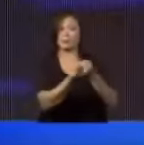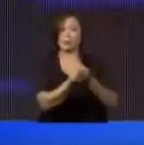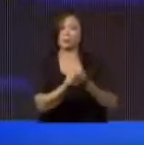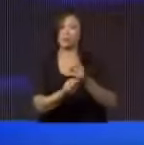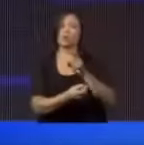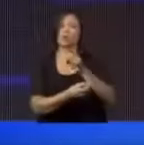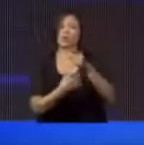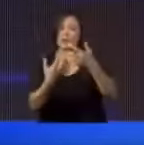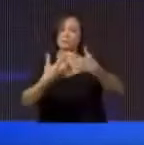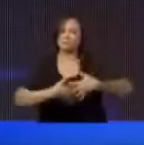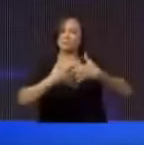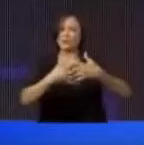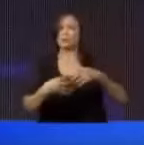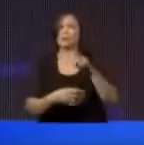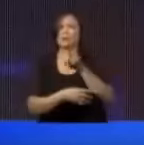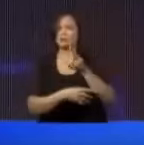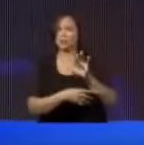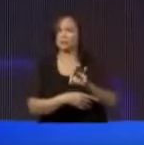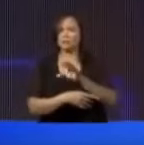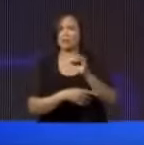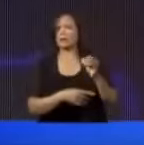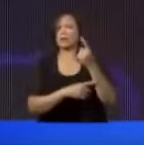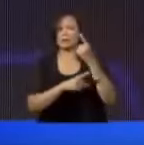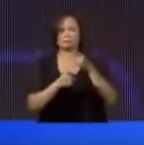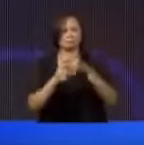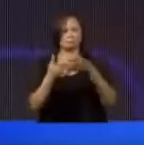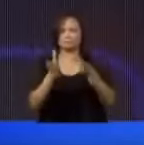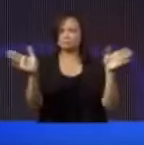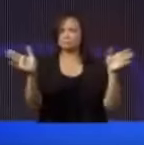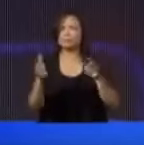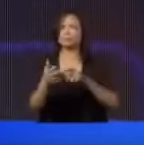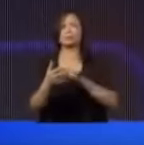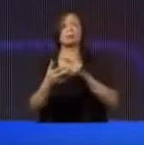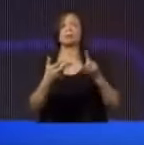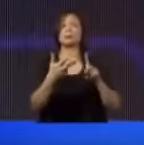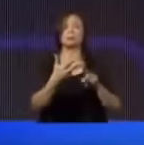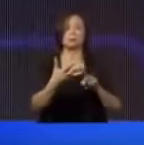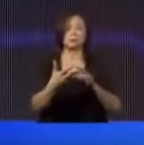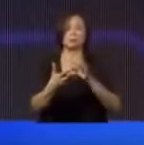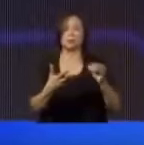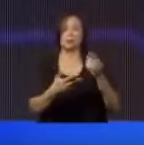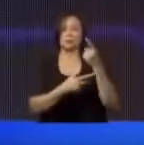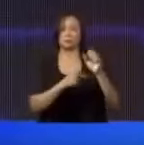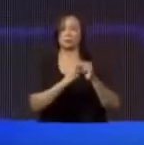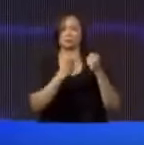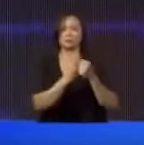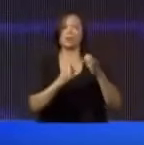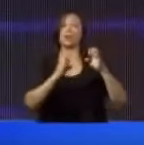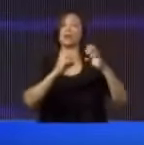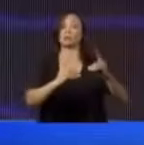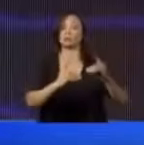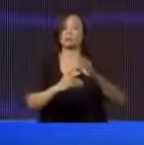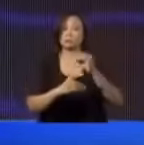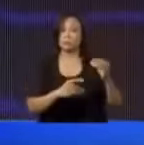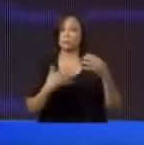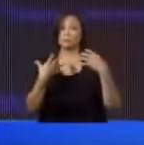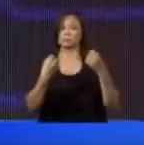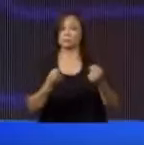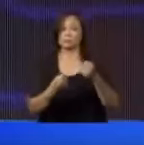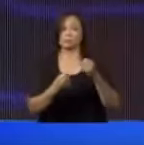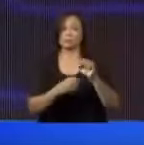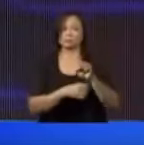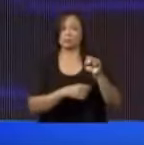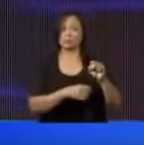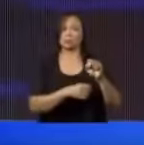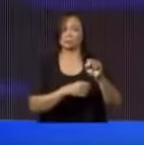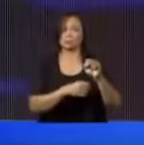sectores industriales y a los sectores productivos nacionales en sentido general. Y lo que tiene que ver con las áreas sociales, en educación, salud,